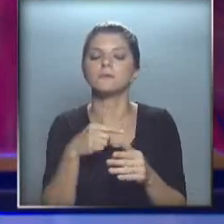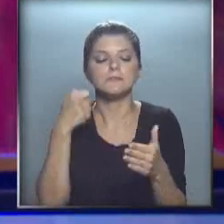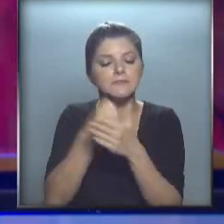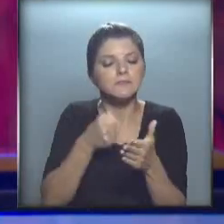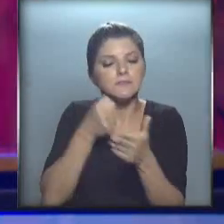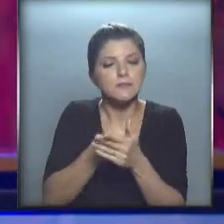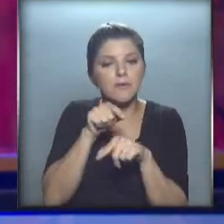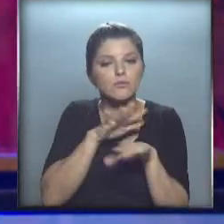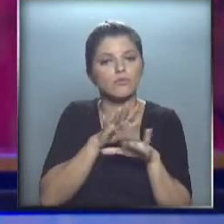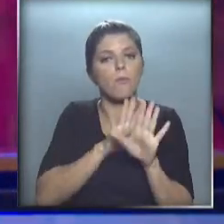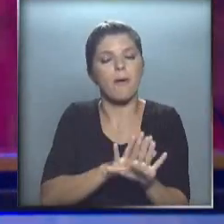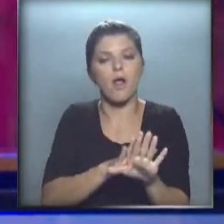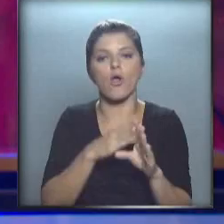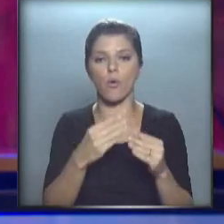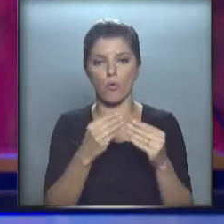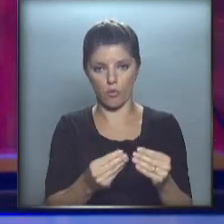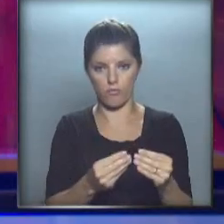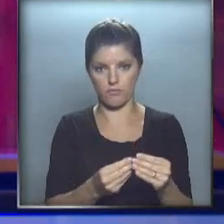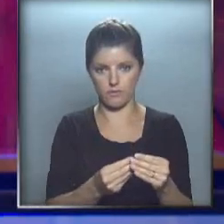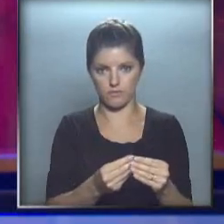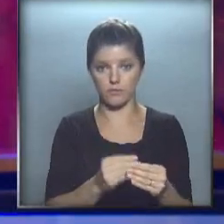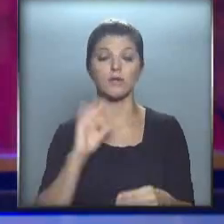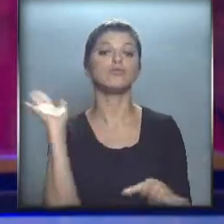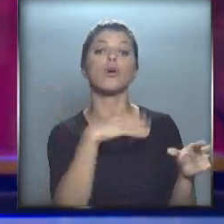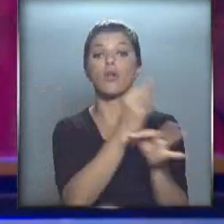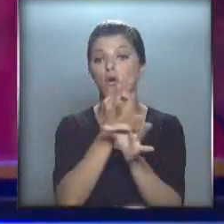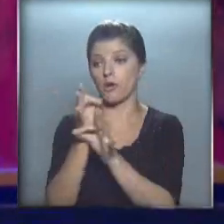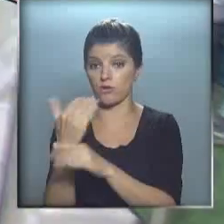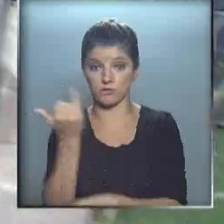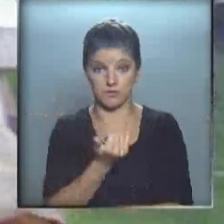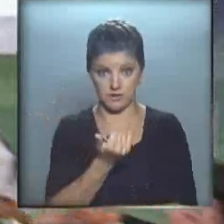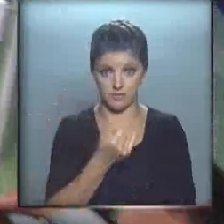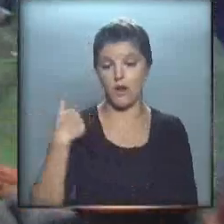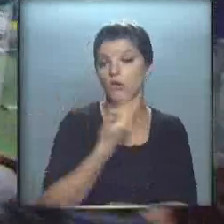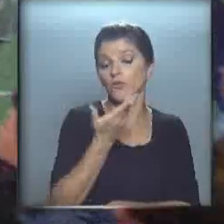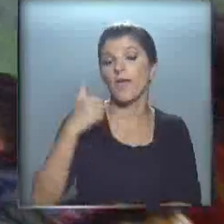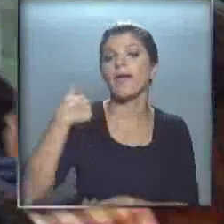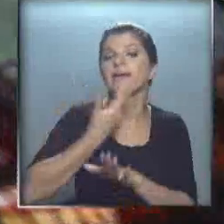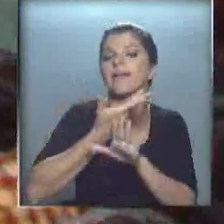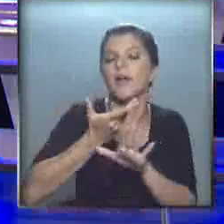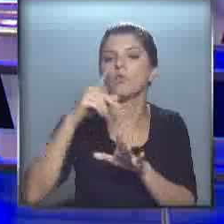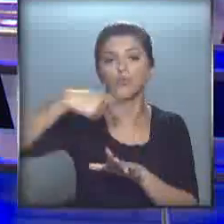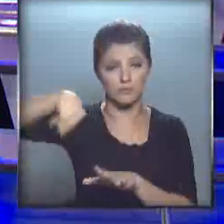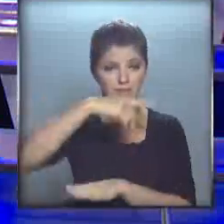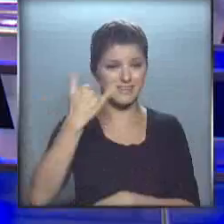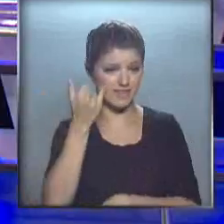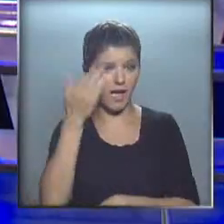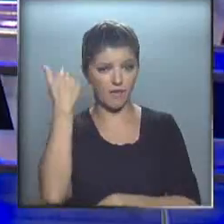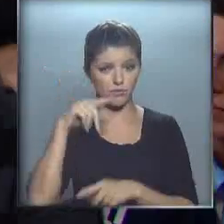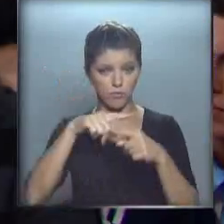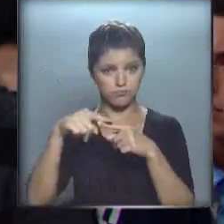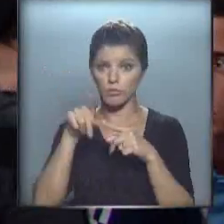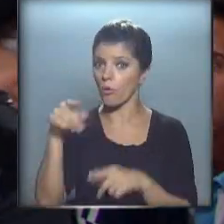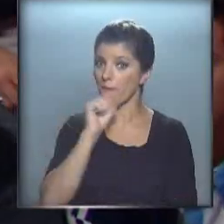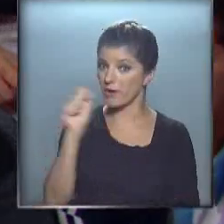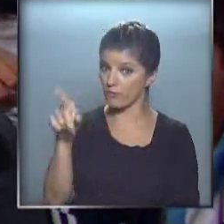para mitigar ese tipo de males que aquejan a todos los colegios y a la sociedad en general. A ver, ¿qué onda? ¿Ustedes trataron estos temas? ¿Ya lo pensaron? ¿Vos tenés el micrófono?